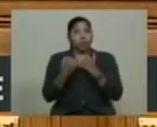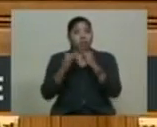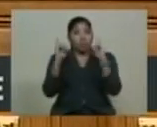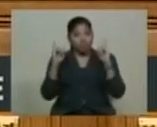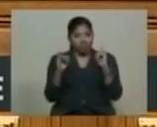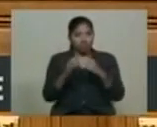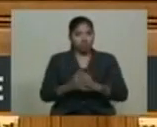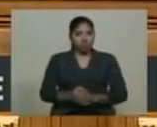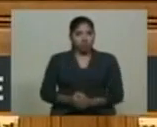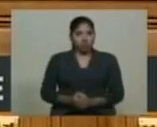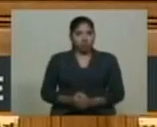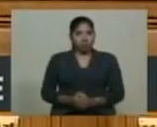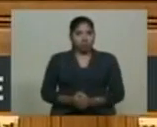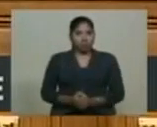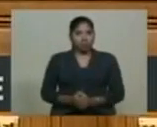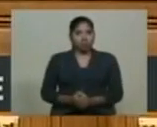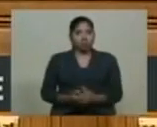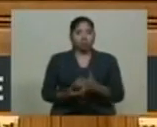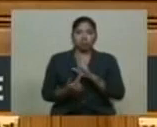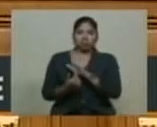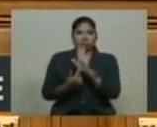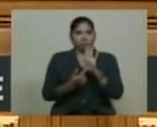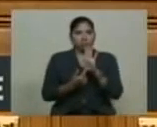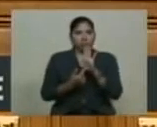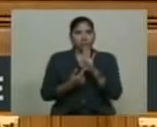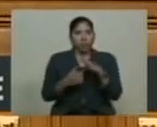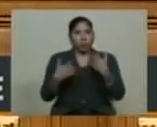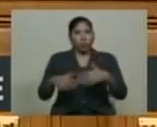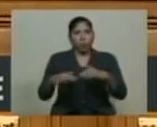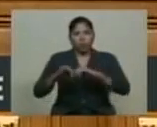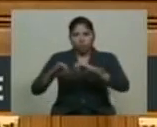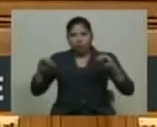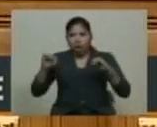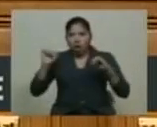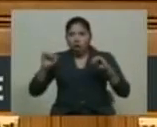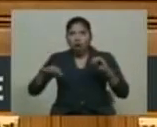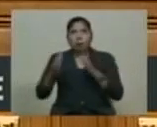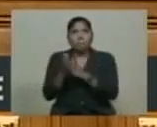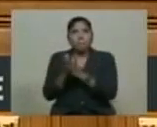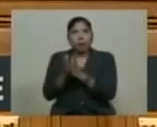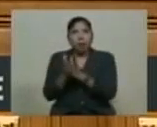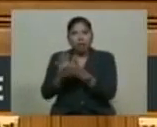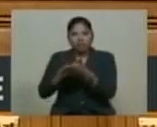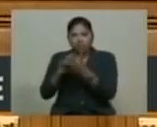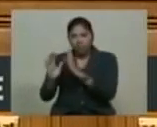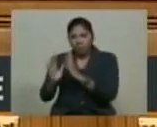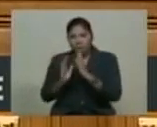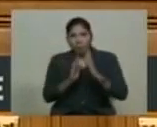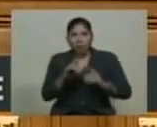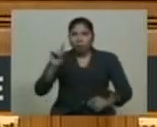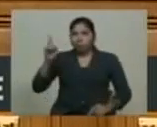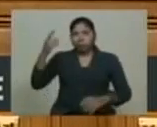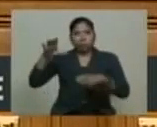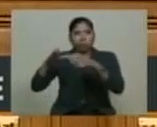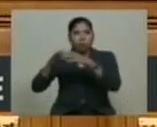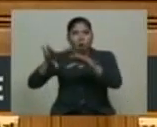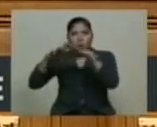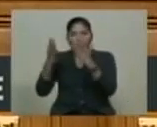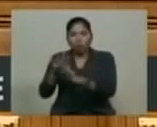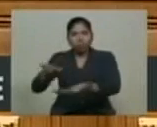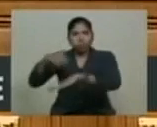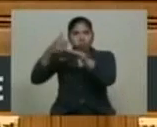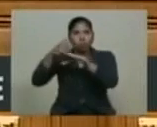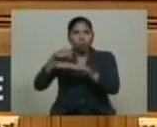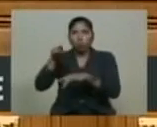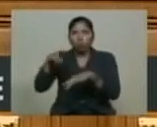independencia, se revelara el plan de la primera potencia militar del planeta de invadir la